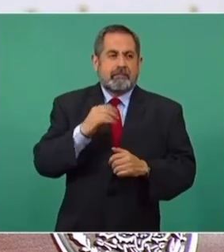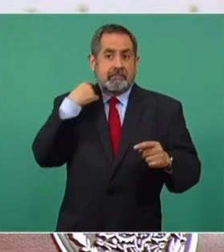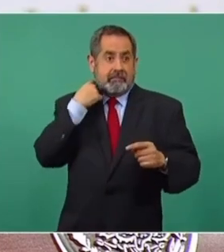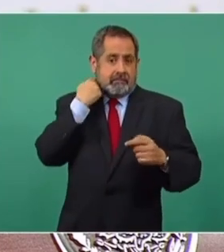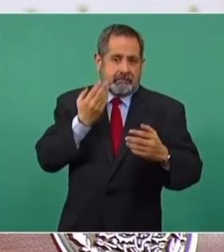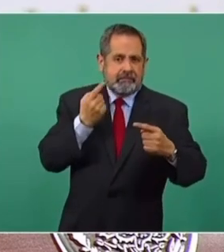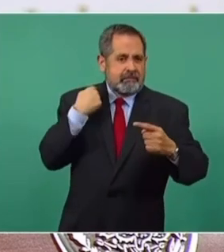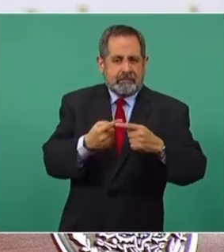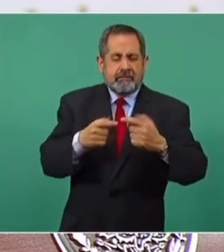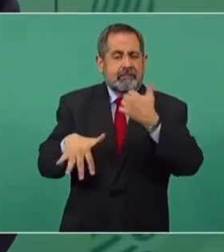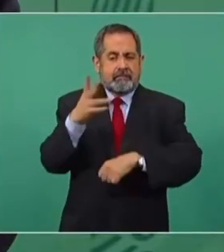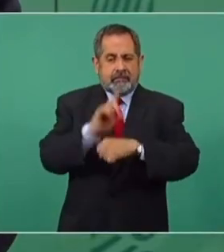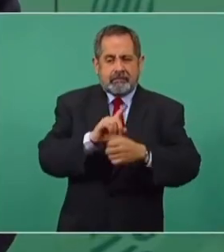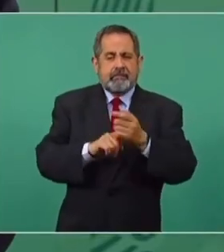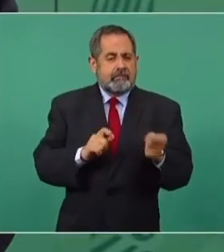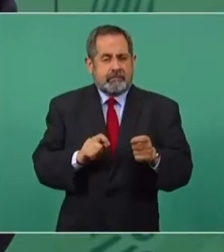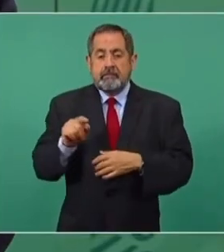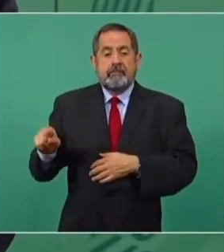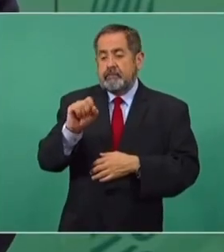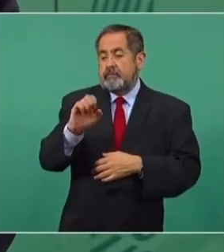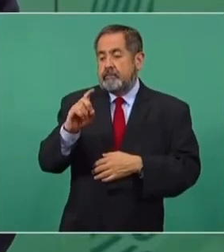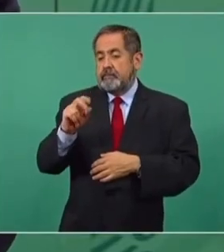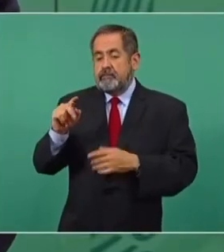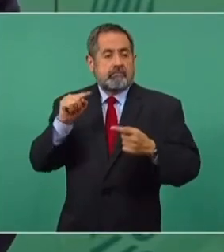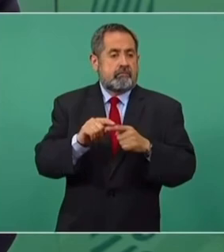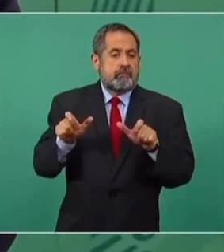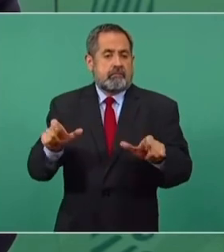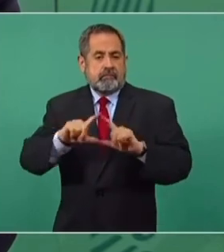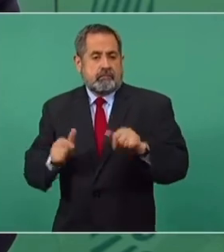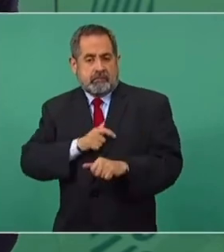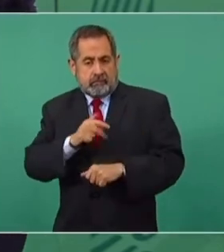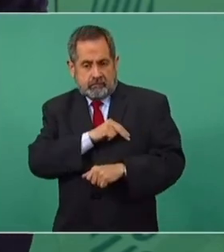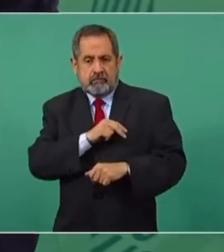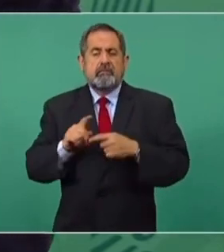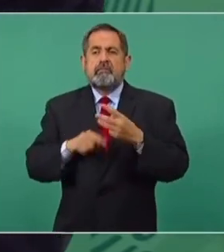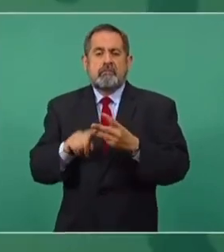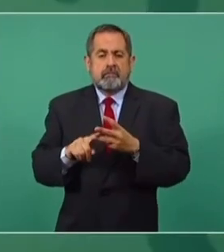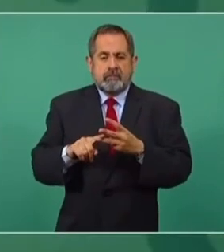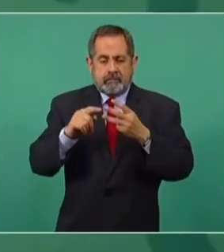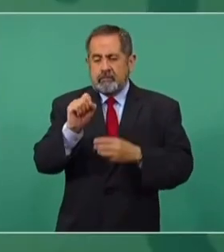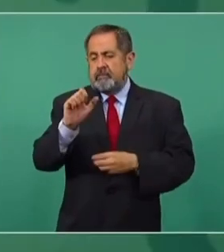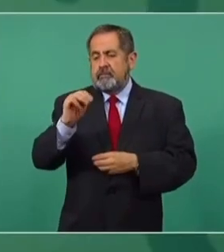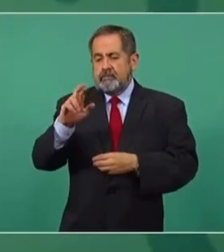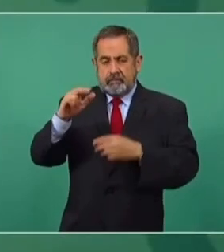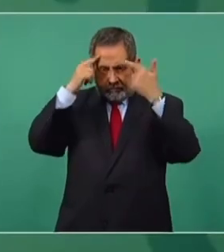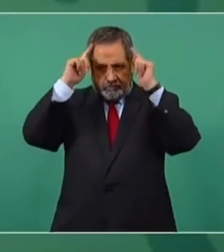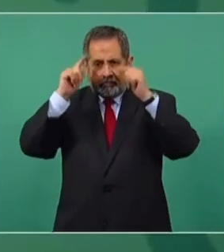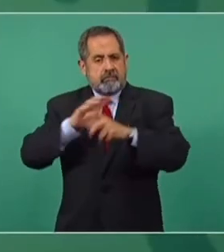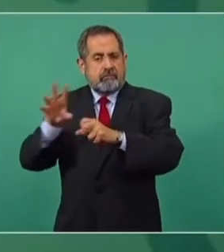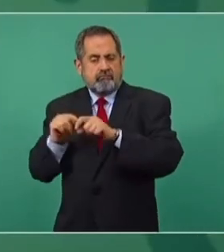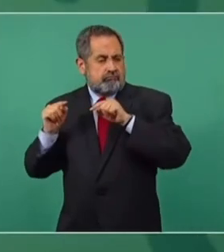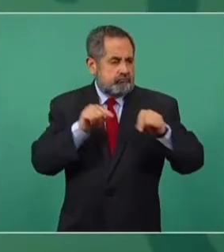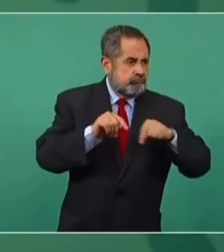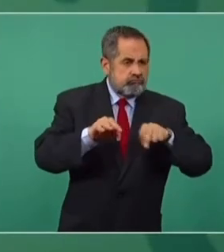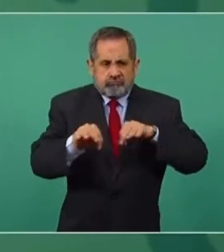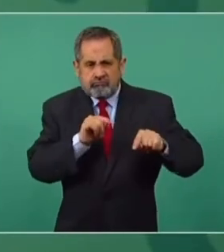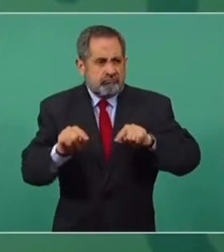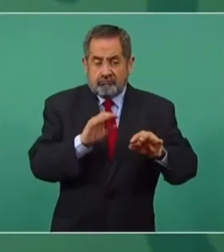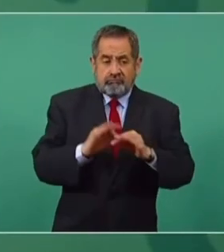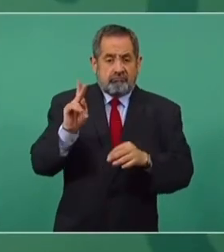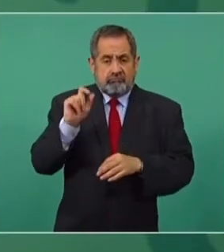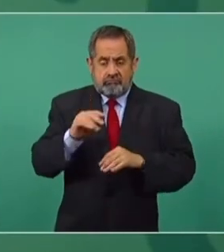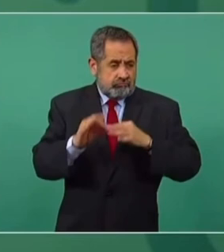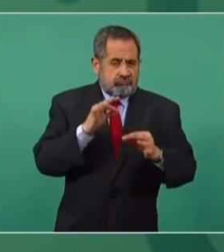días, pero la Secretaría de Defensa, la Guardia Nacional, la Secretaría de Marina, todos están actuando. Se